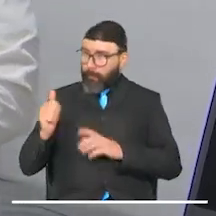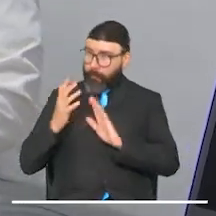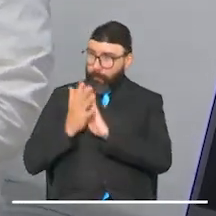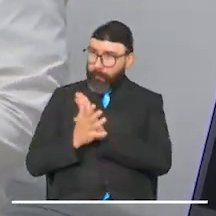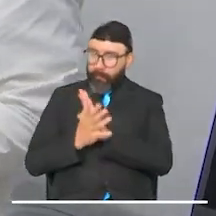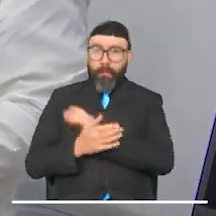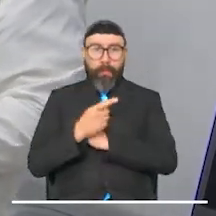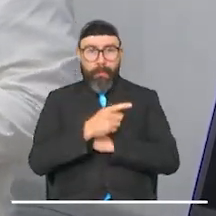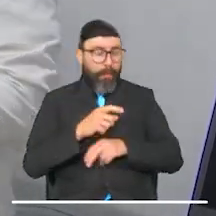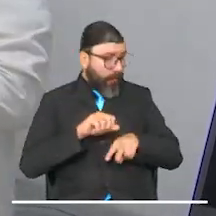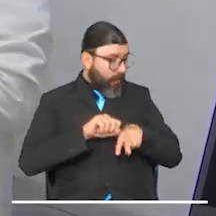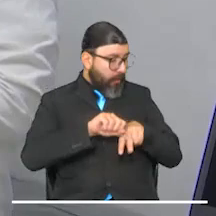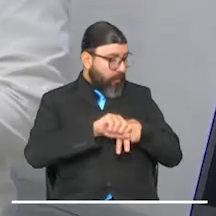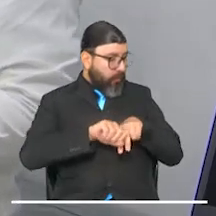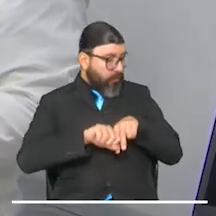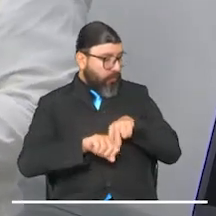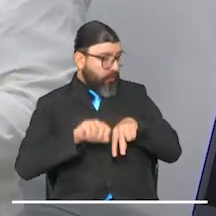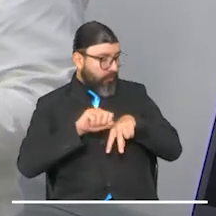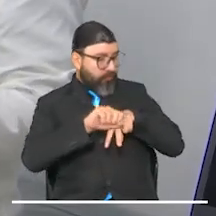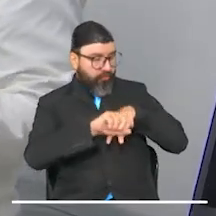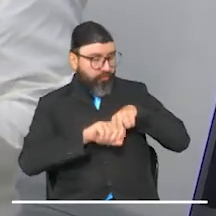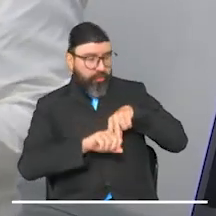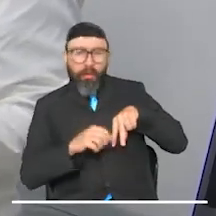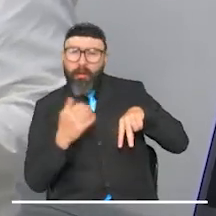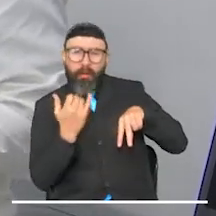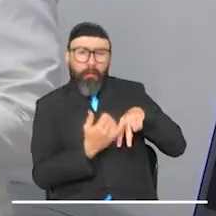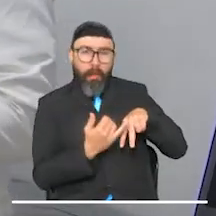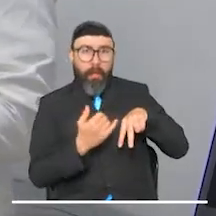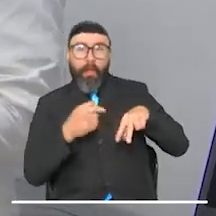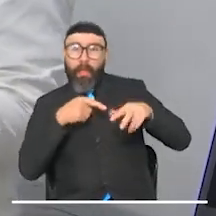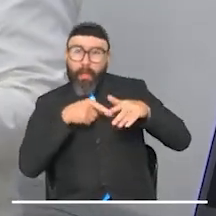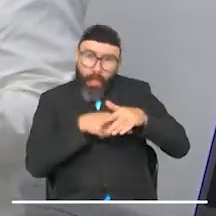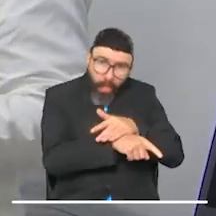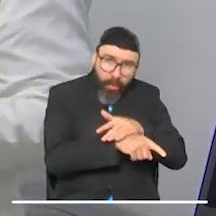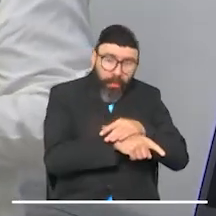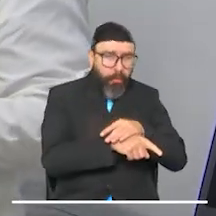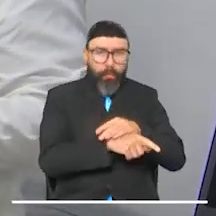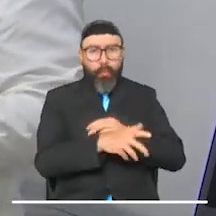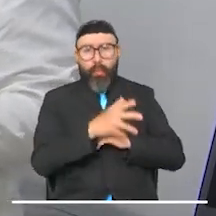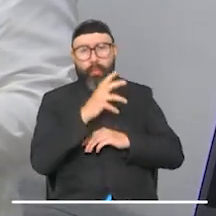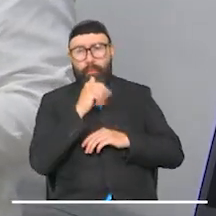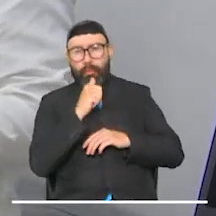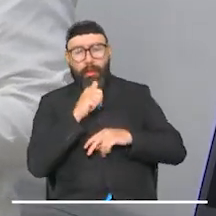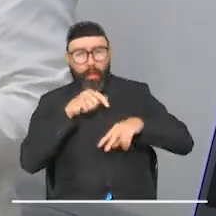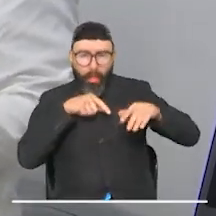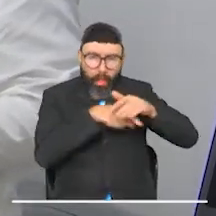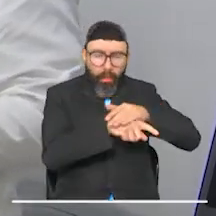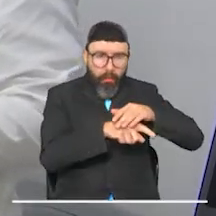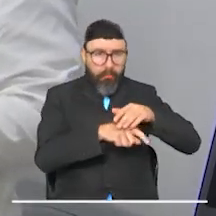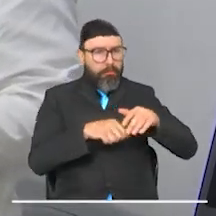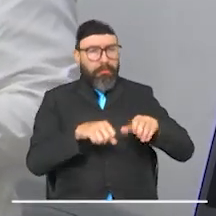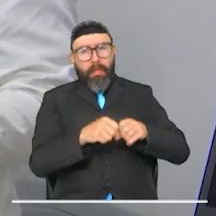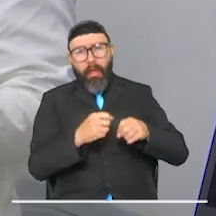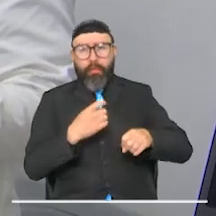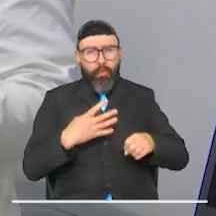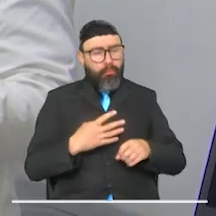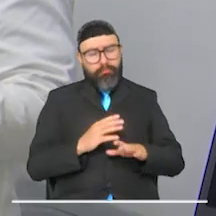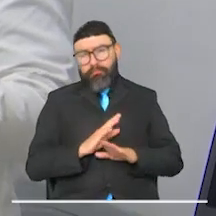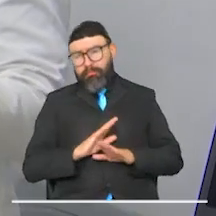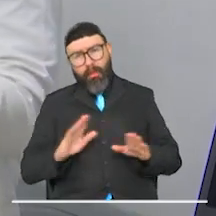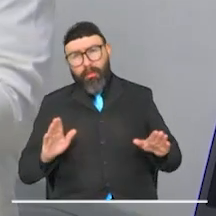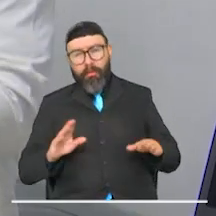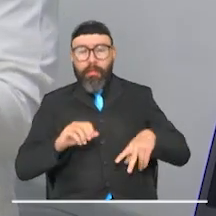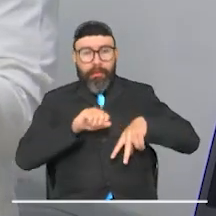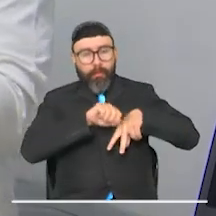ecografía es un método de entre los métodos diagnósticos no invasivos al no ser invasivo por lo tanto no causamos dolor no